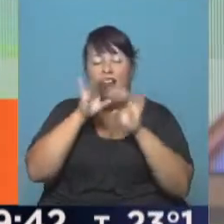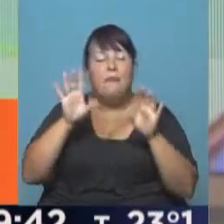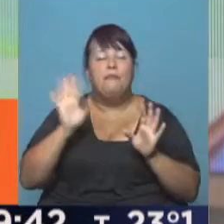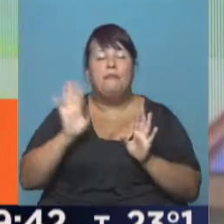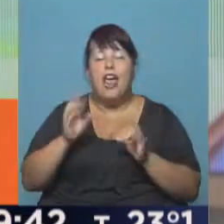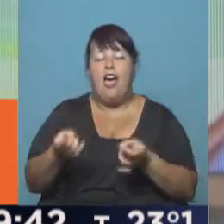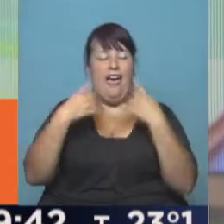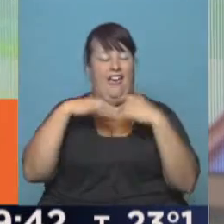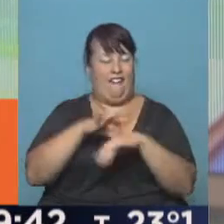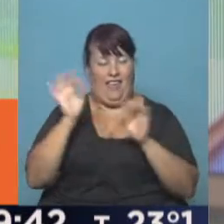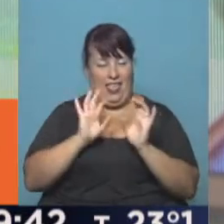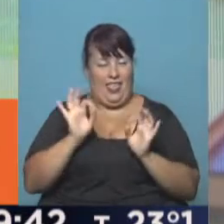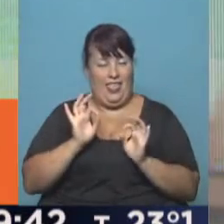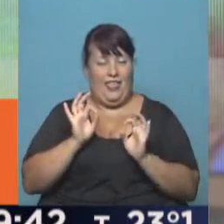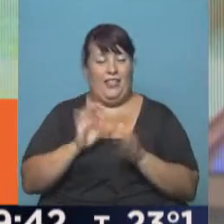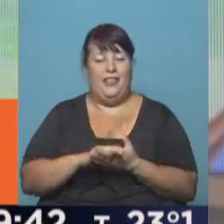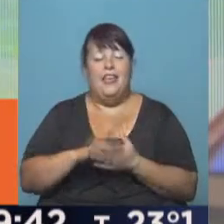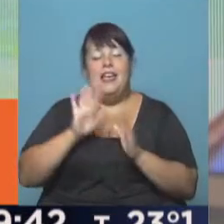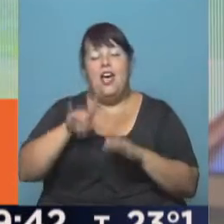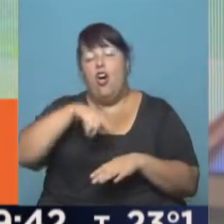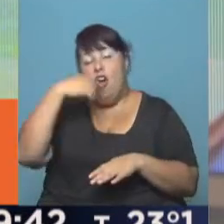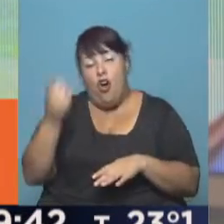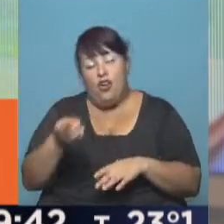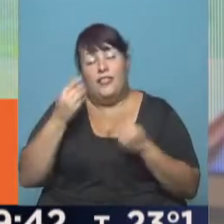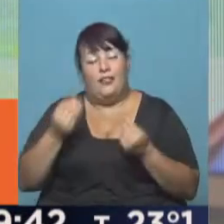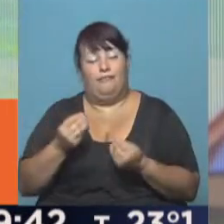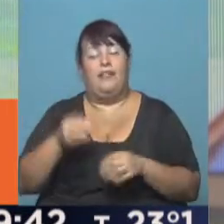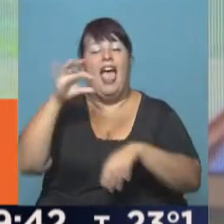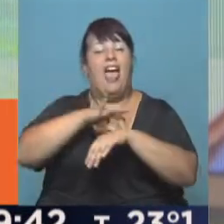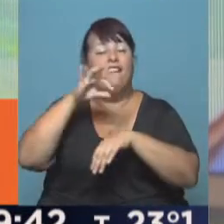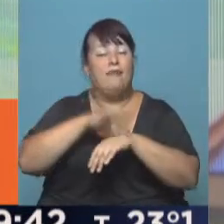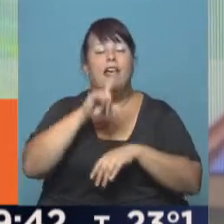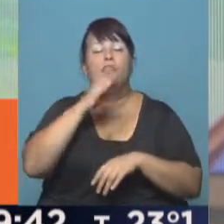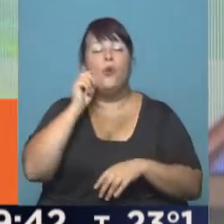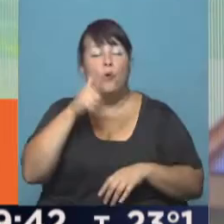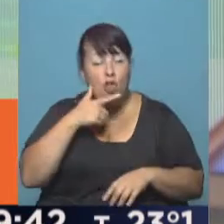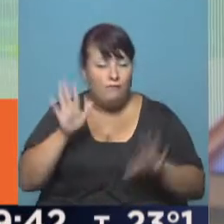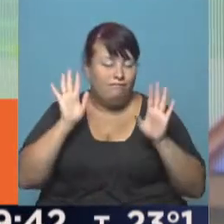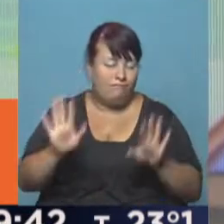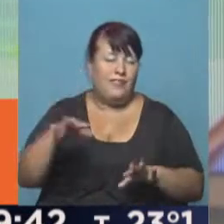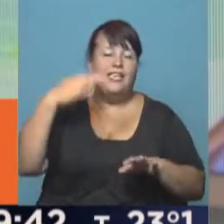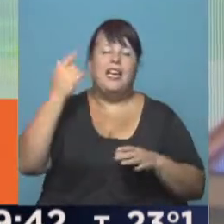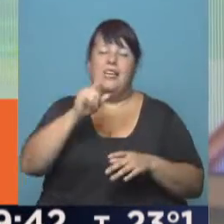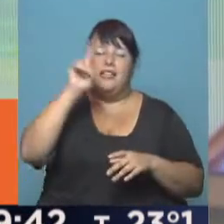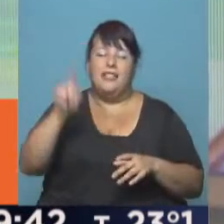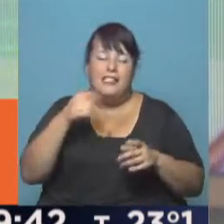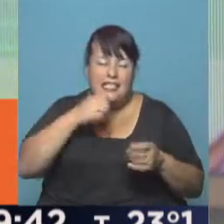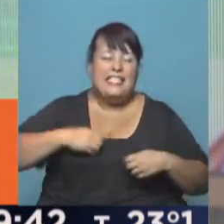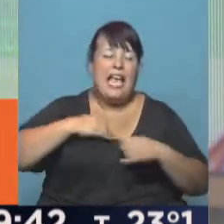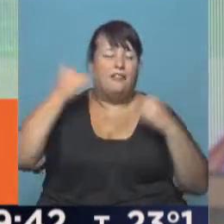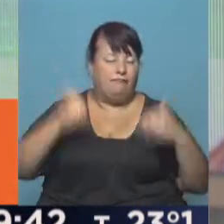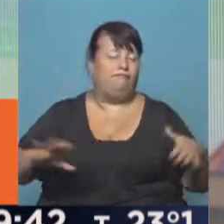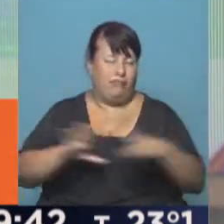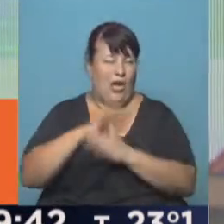te enfermás de tuberculosis. La otra consigna es enfermedad tuberculosis, que es con signos, síntomas, y sí,